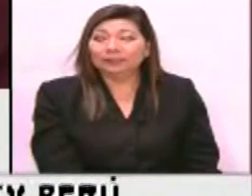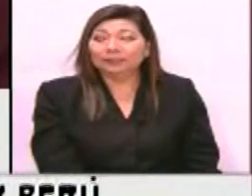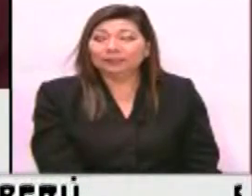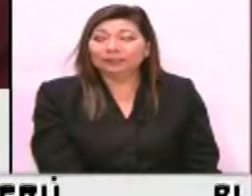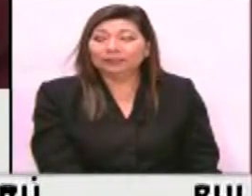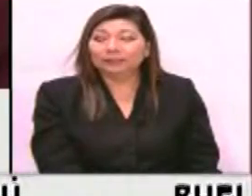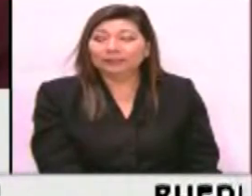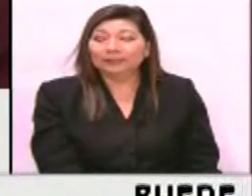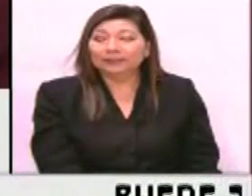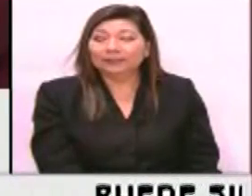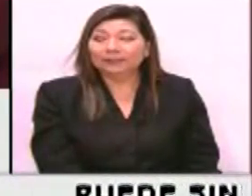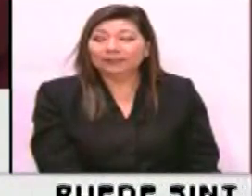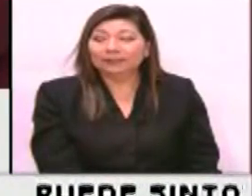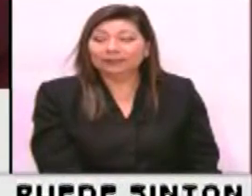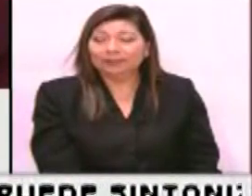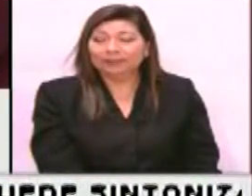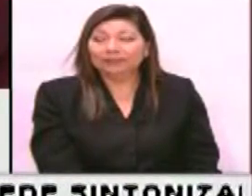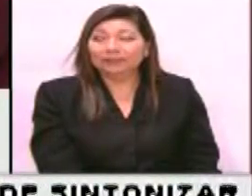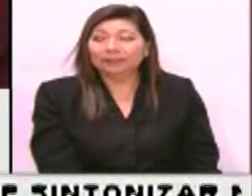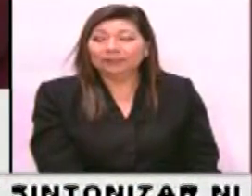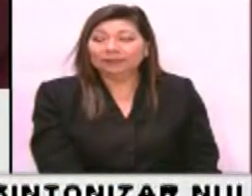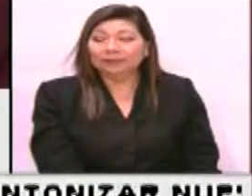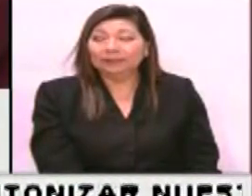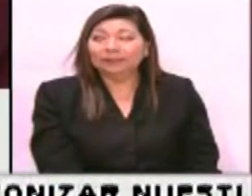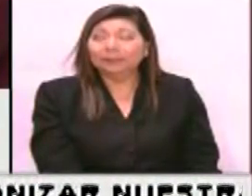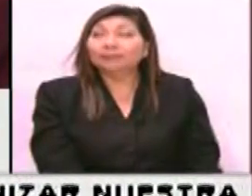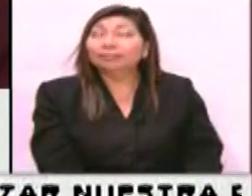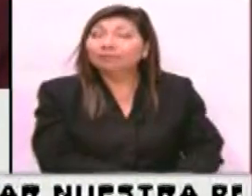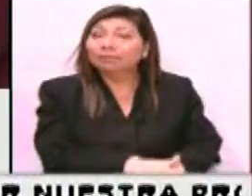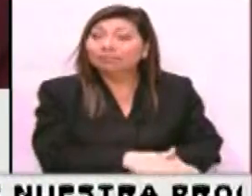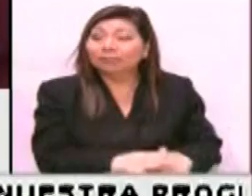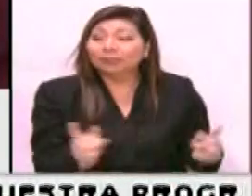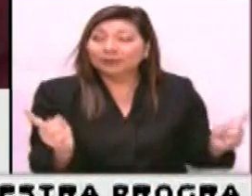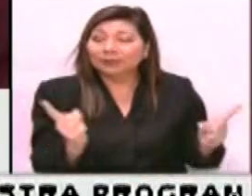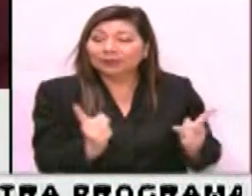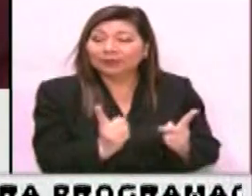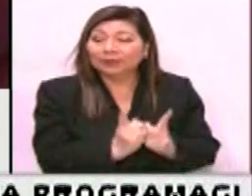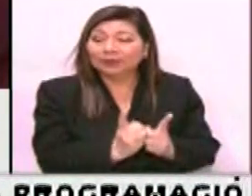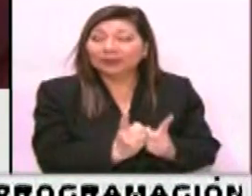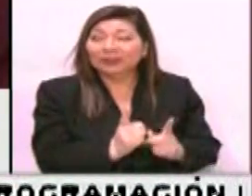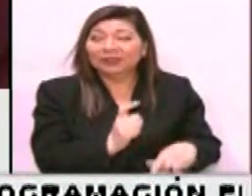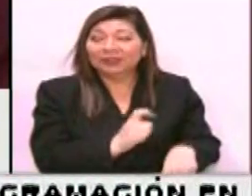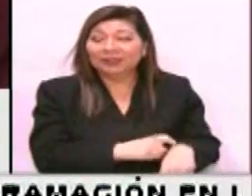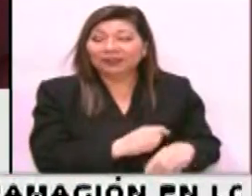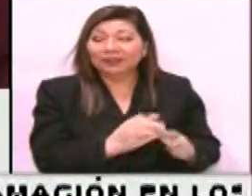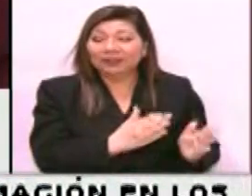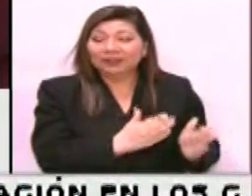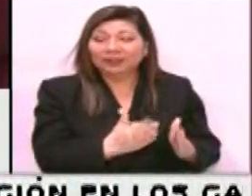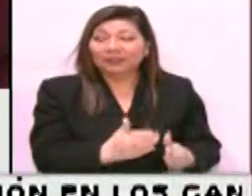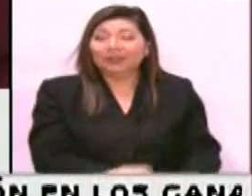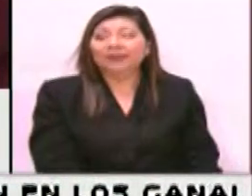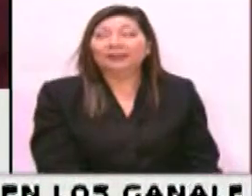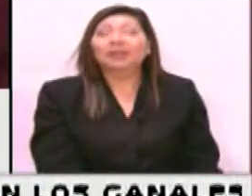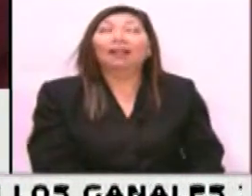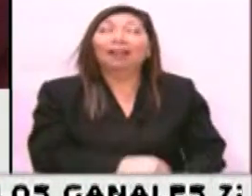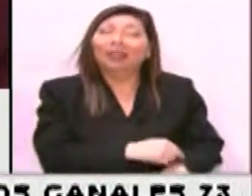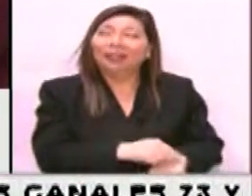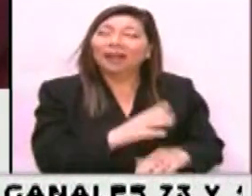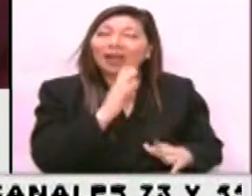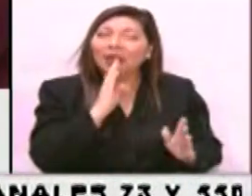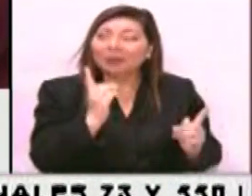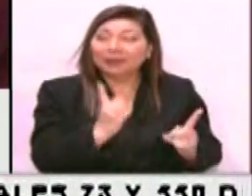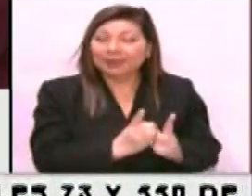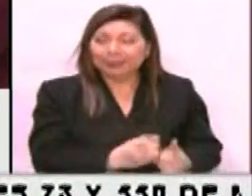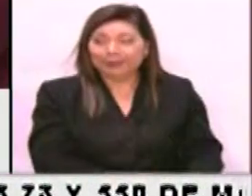Estoy, señor presidente, tratando de acortar, y por eso estoy sacando hojas rápidamente para no